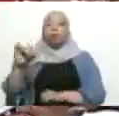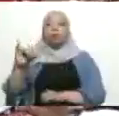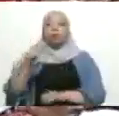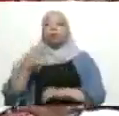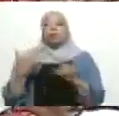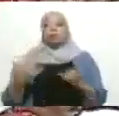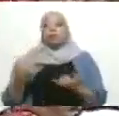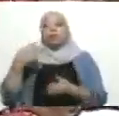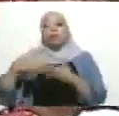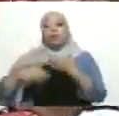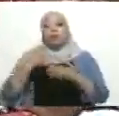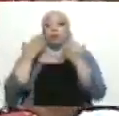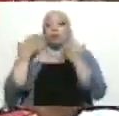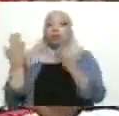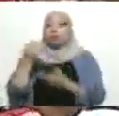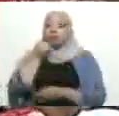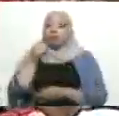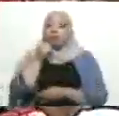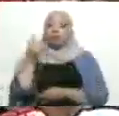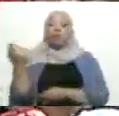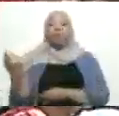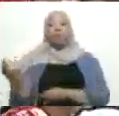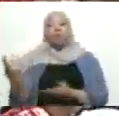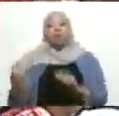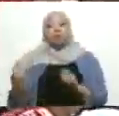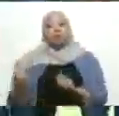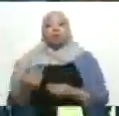venía diciendo a Freddy, falta mucho.